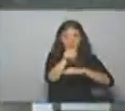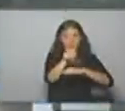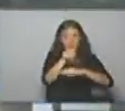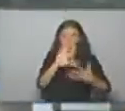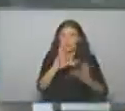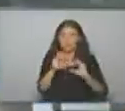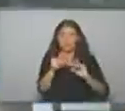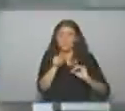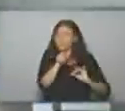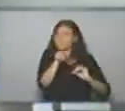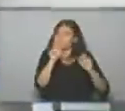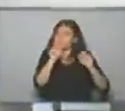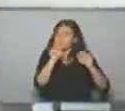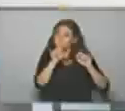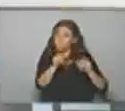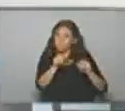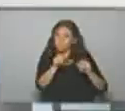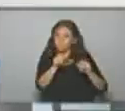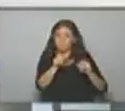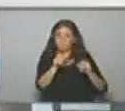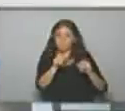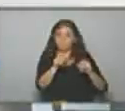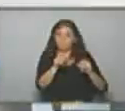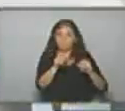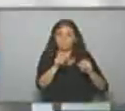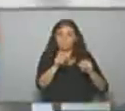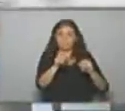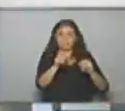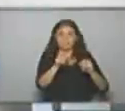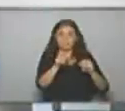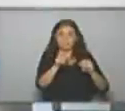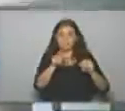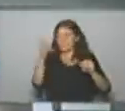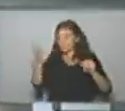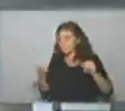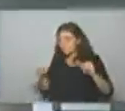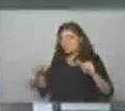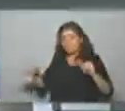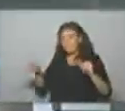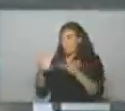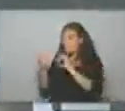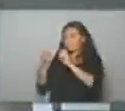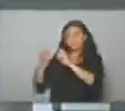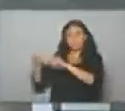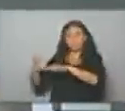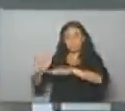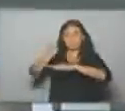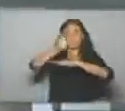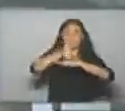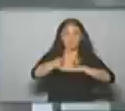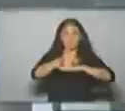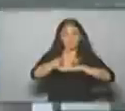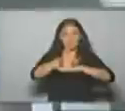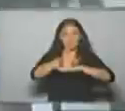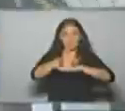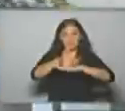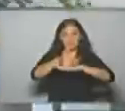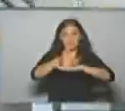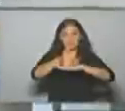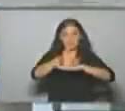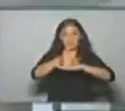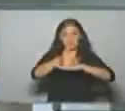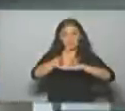característica fundamental y clave, y tiene que ver, claro está, con la impronta que ya le está dando el Papa argentino, ya Papa de todo el mundo,